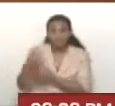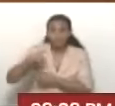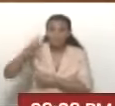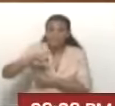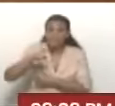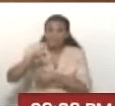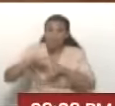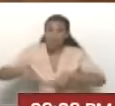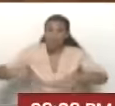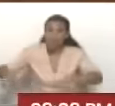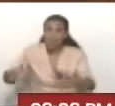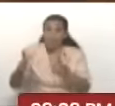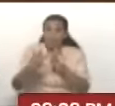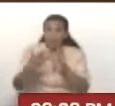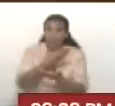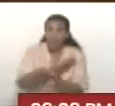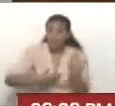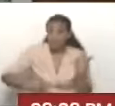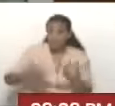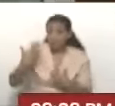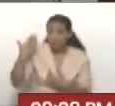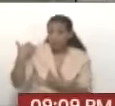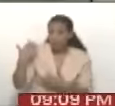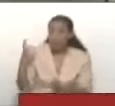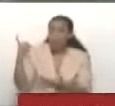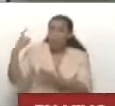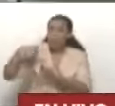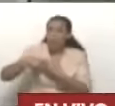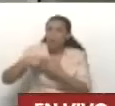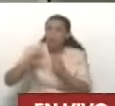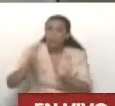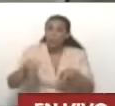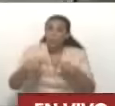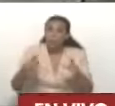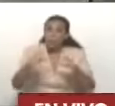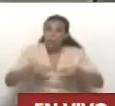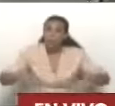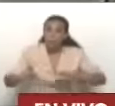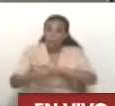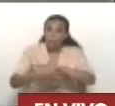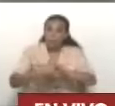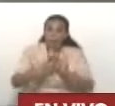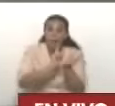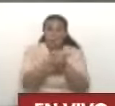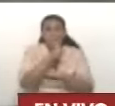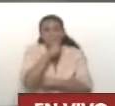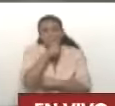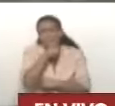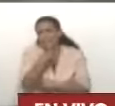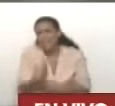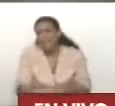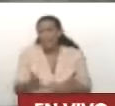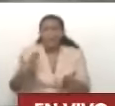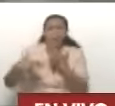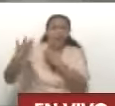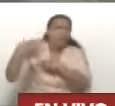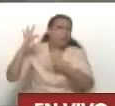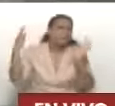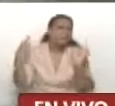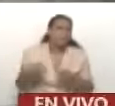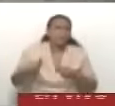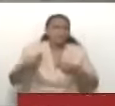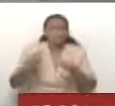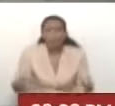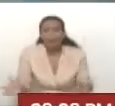con el presidente de incorporar justamente nuevos equipos para sustituir los que ya con el comandante Chávez en su momento se lograron en este